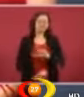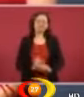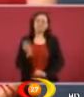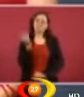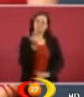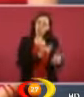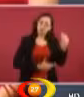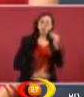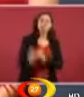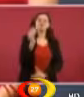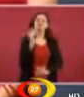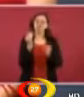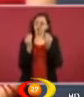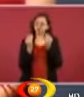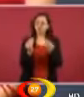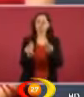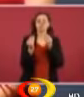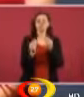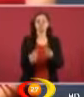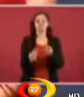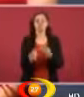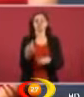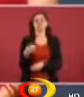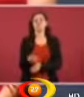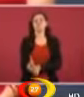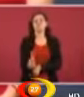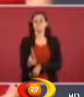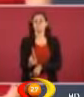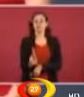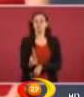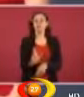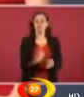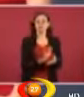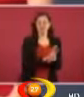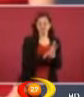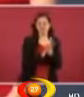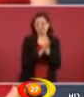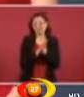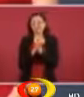estamos en un proceso de transición